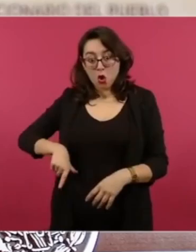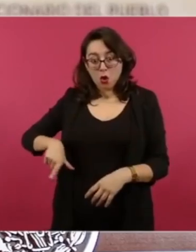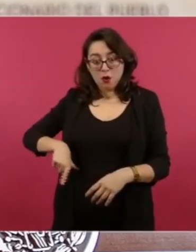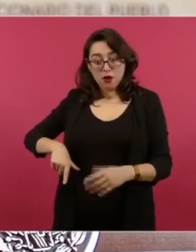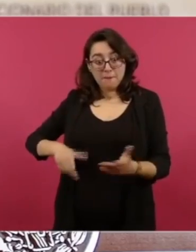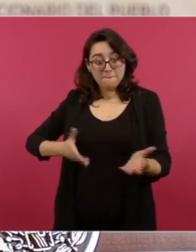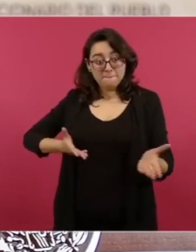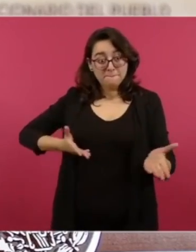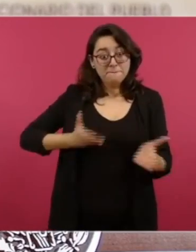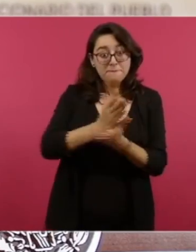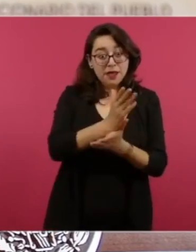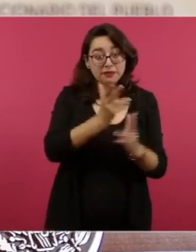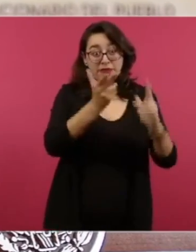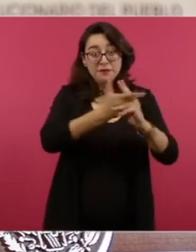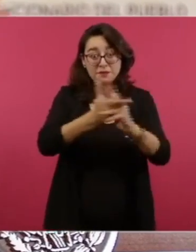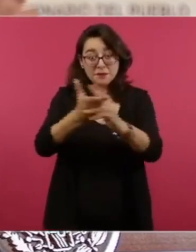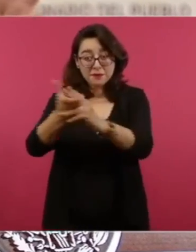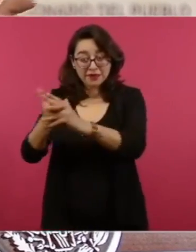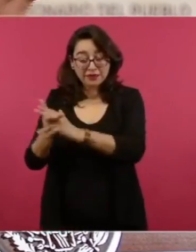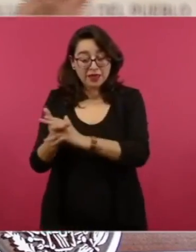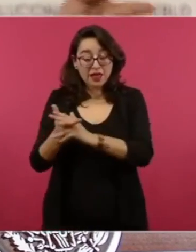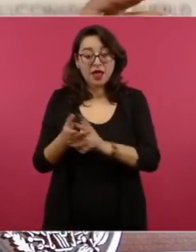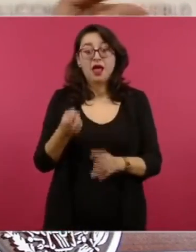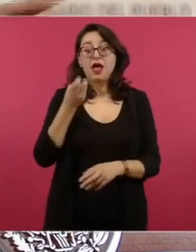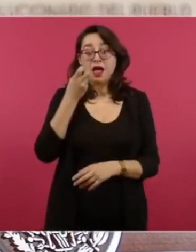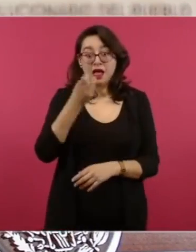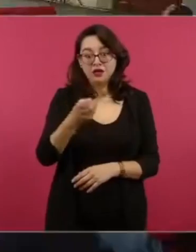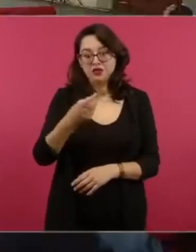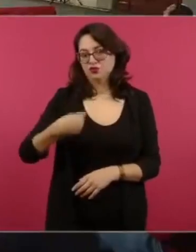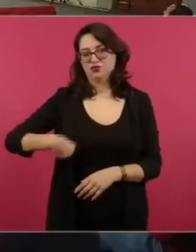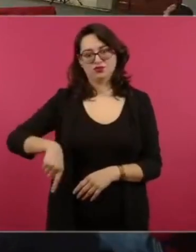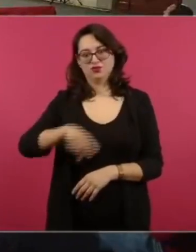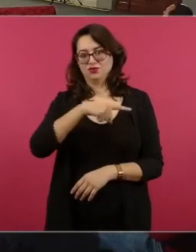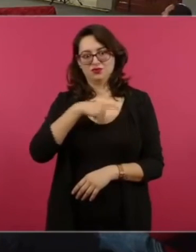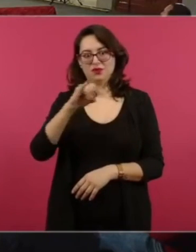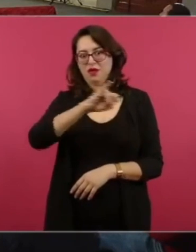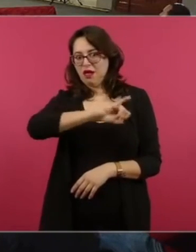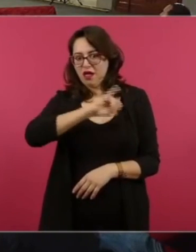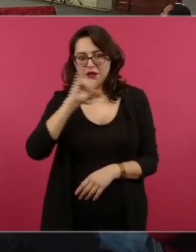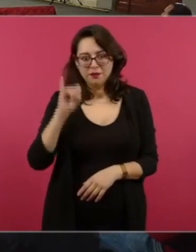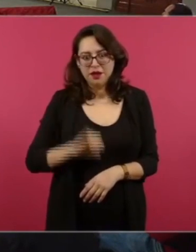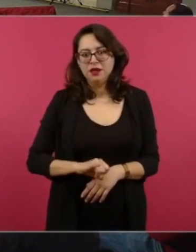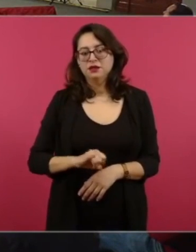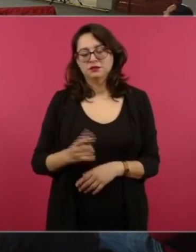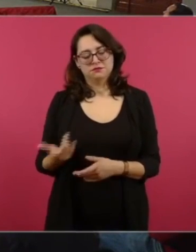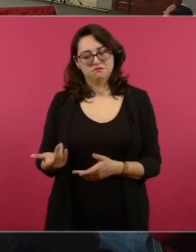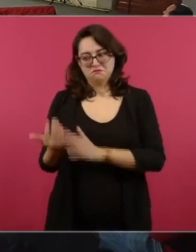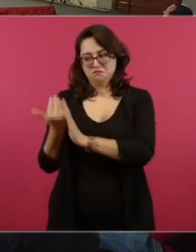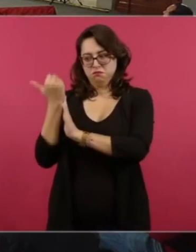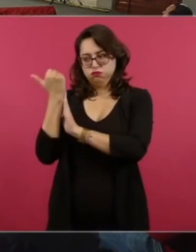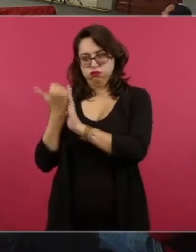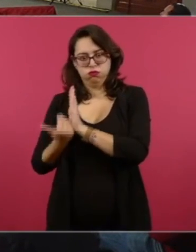y de la violencia. Ese índice de letalidad lo van a ver ahora, a ver si lo ponemos. Miren lo